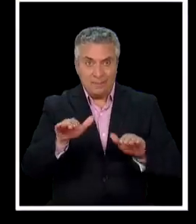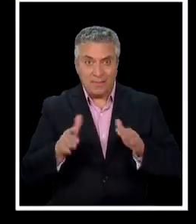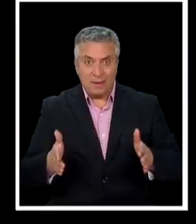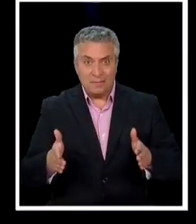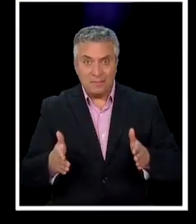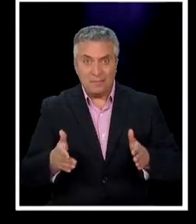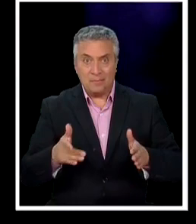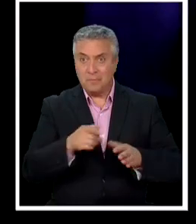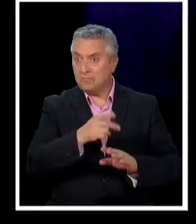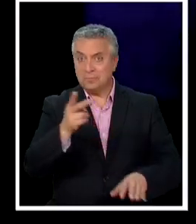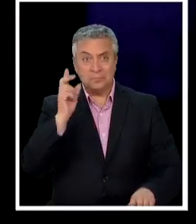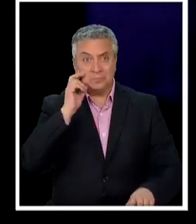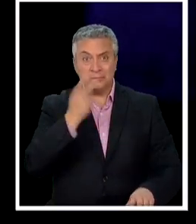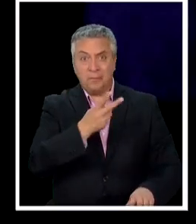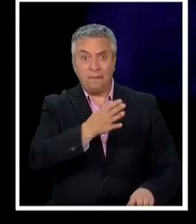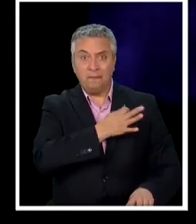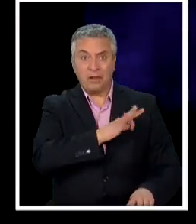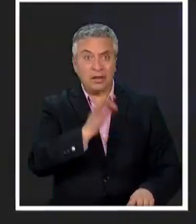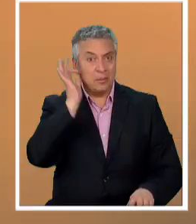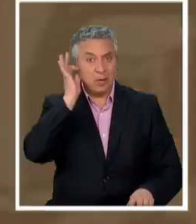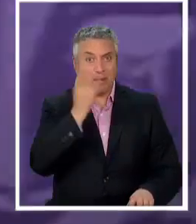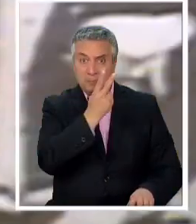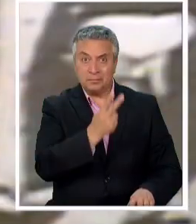Y se fue para arriba con una francesa.